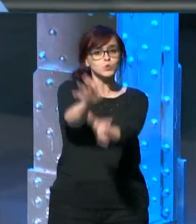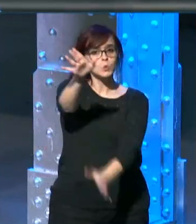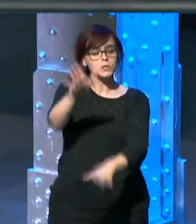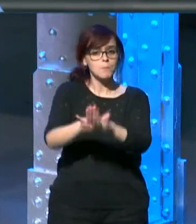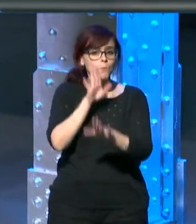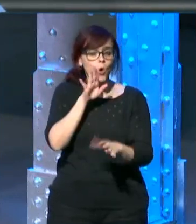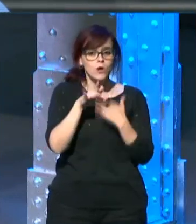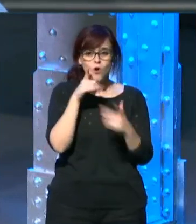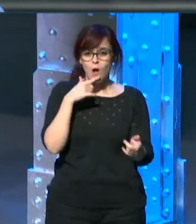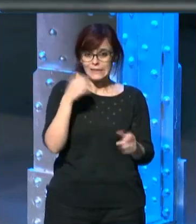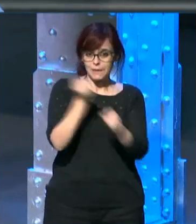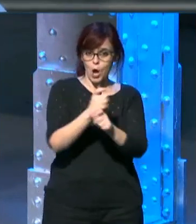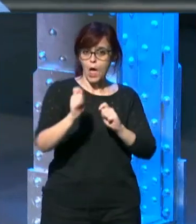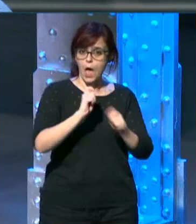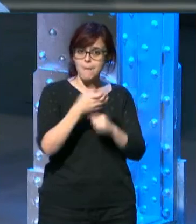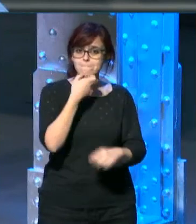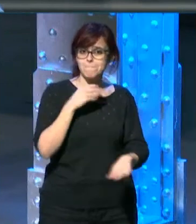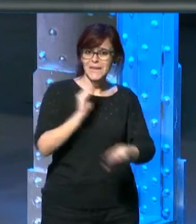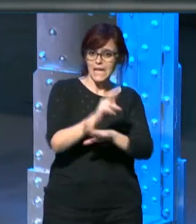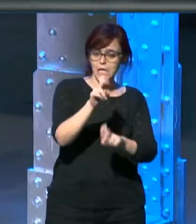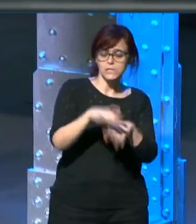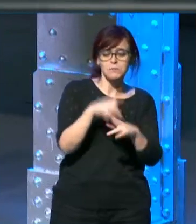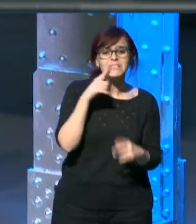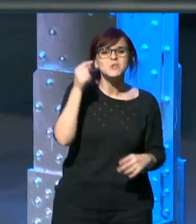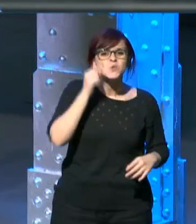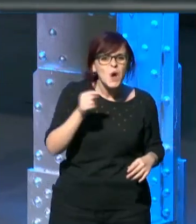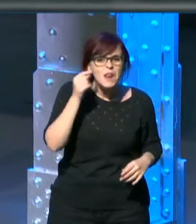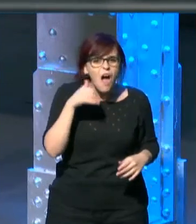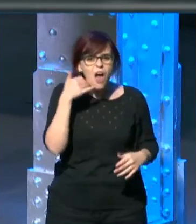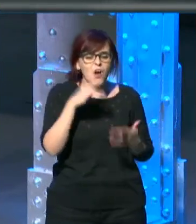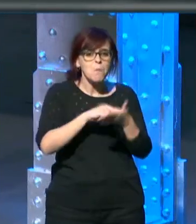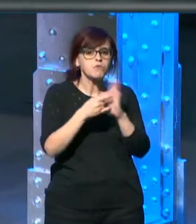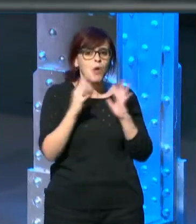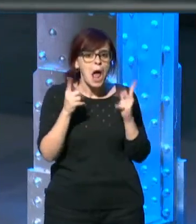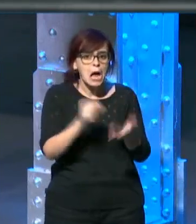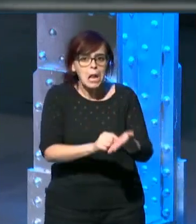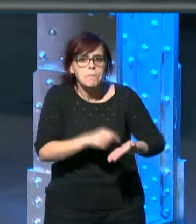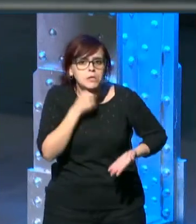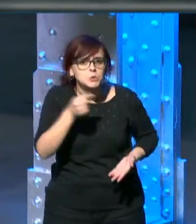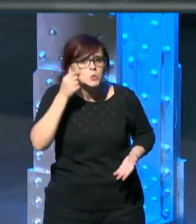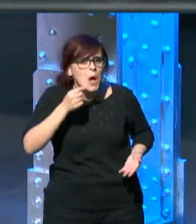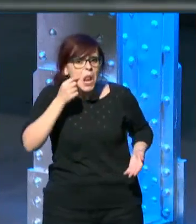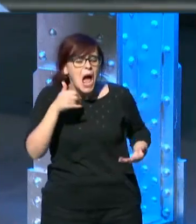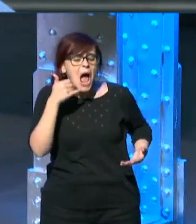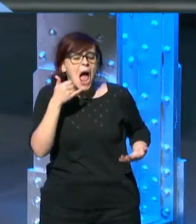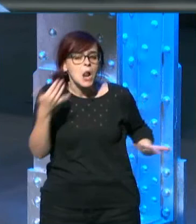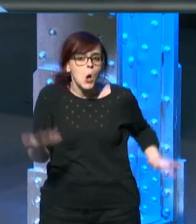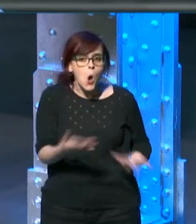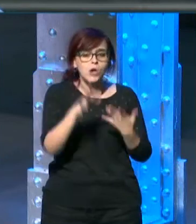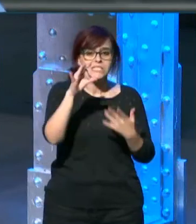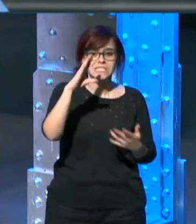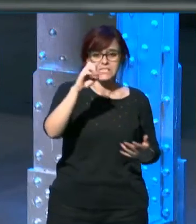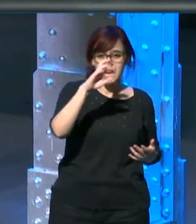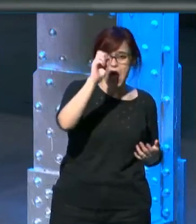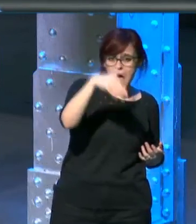entrevistado a bastantes personas para becas y normalmente les suena que hay algo llamado métodos ágiles. O a lo mejor les suena que han visto Scrum. El que hayáis